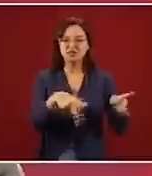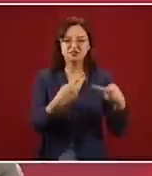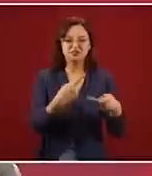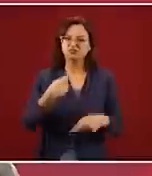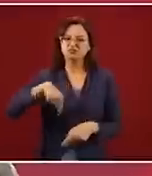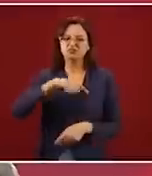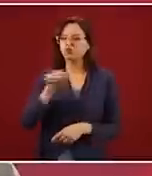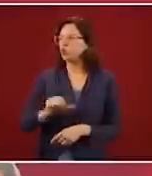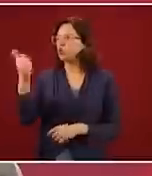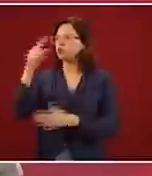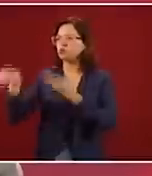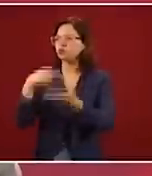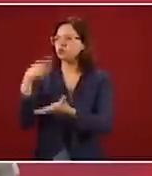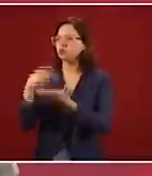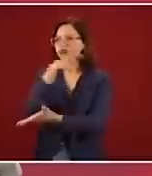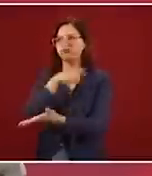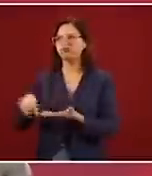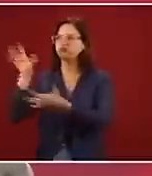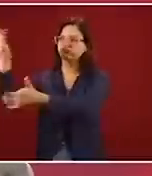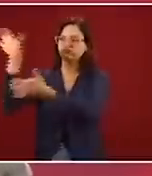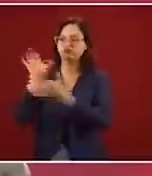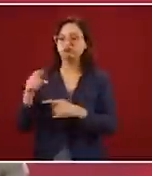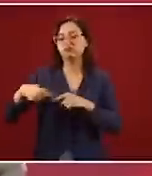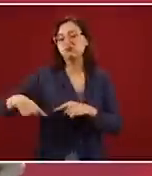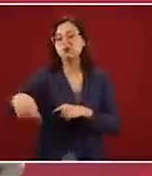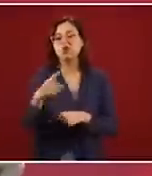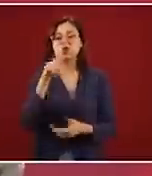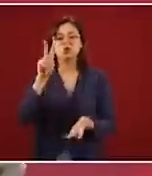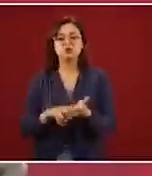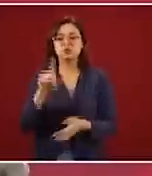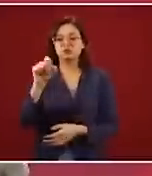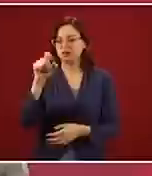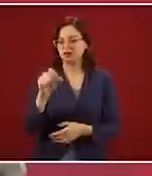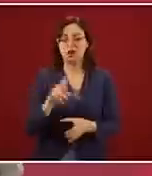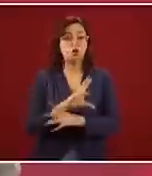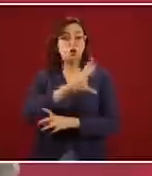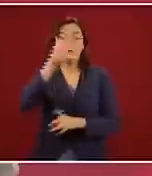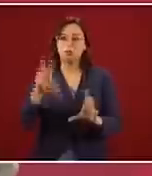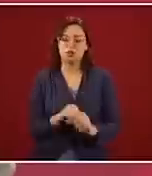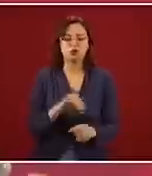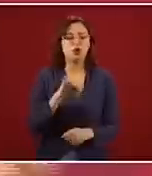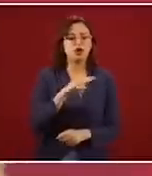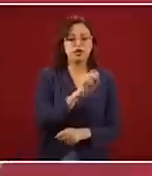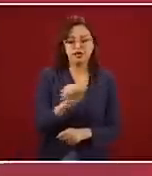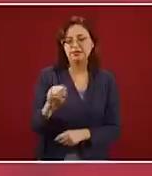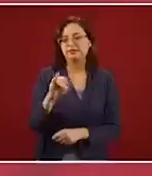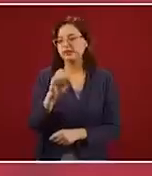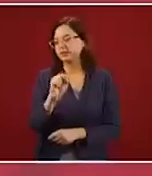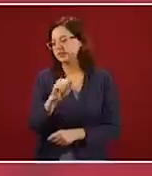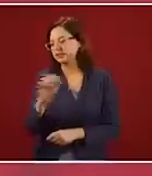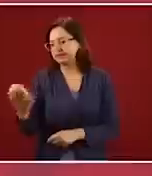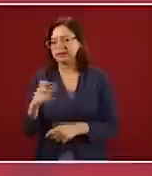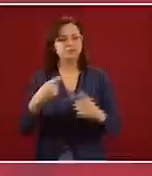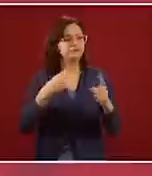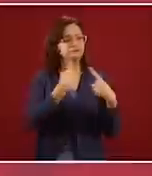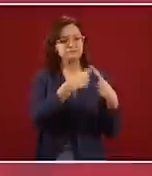de todo 2020. Esto aplica para todo el sector y entonces cualquier inquietud que exista de manera particular en alguno